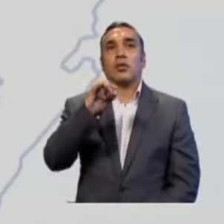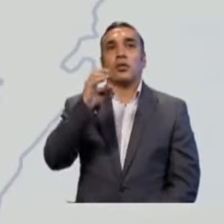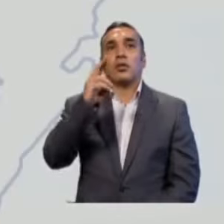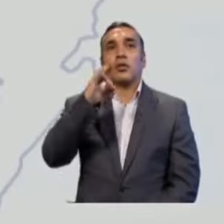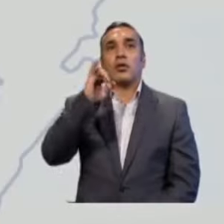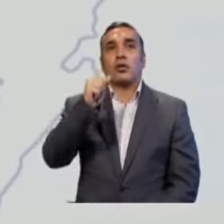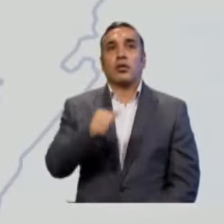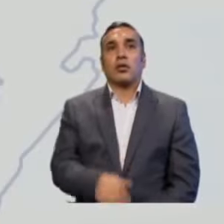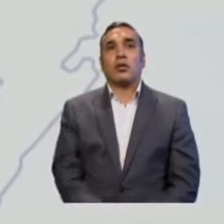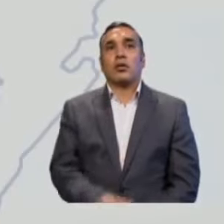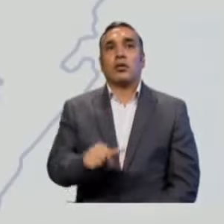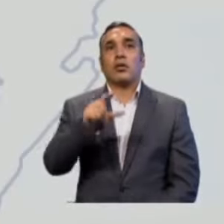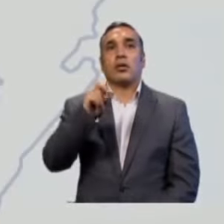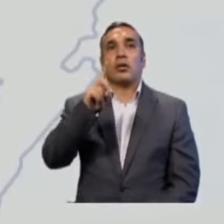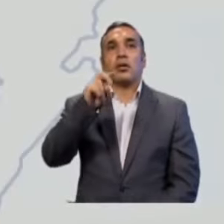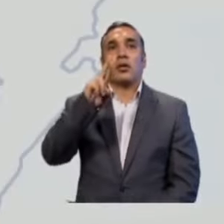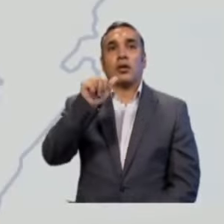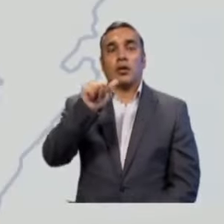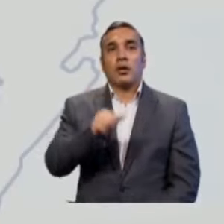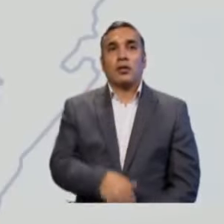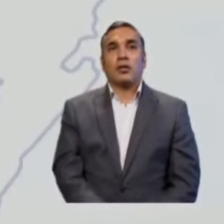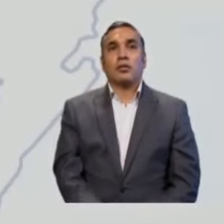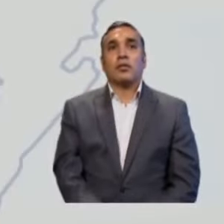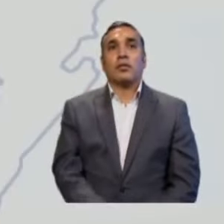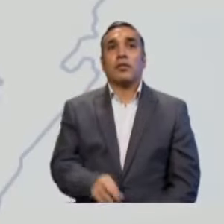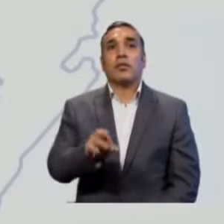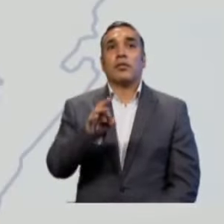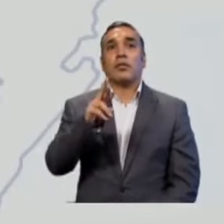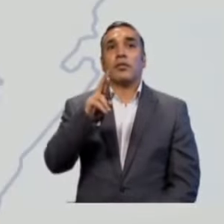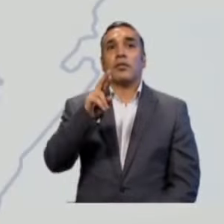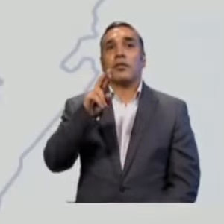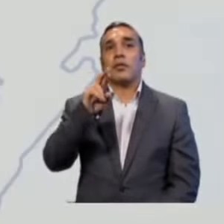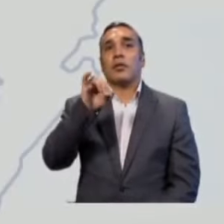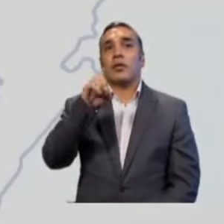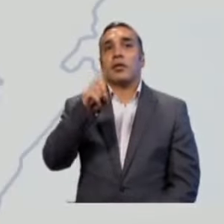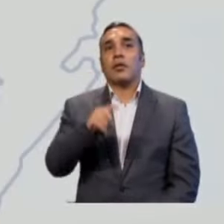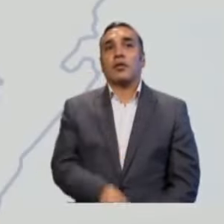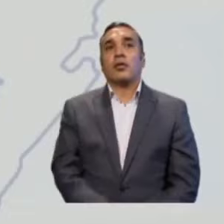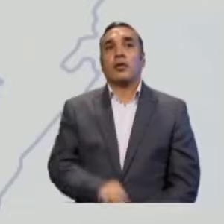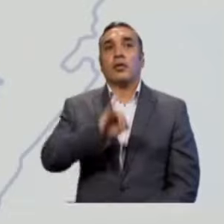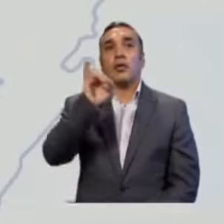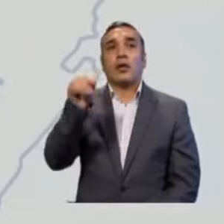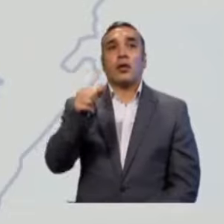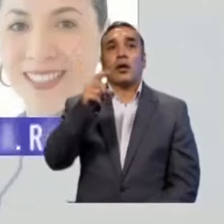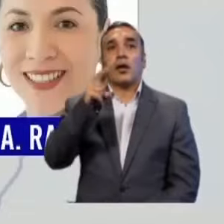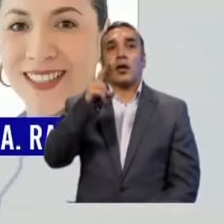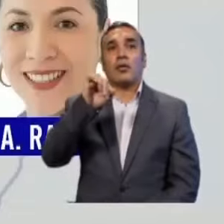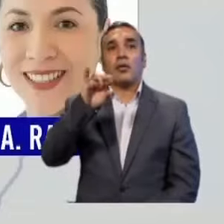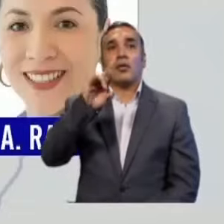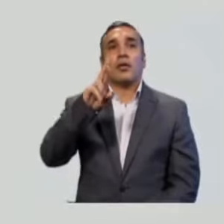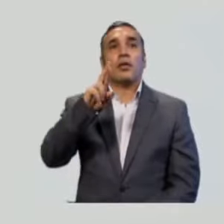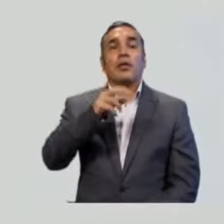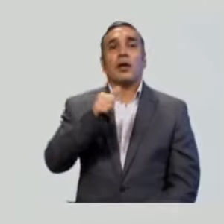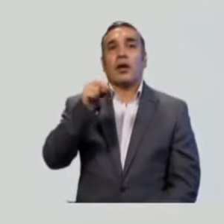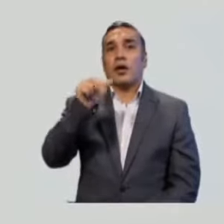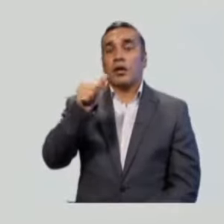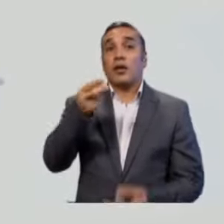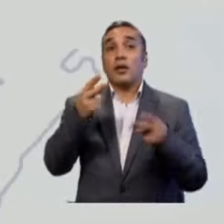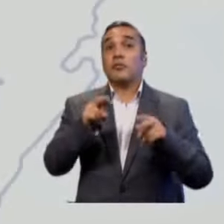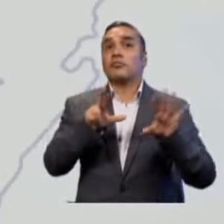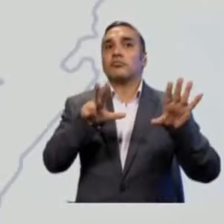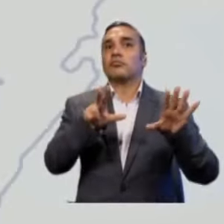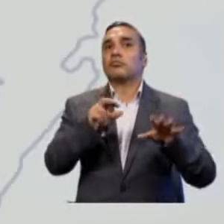Sintonio, Alexandra Arce, Ferdinand Álvarez, Javier Jurado y Ana María Raffo. También